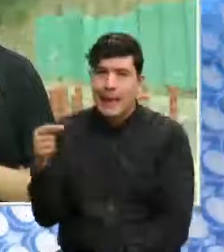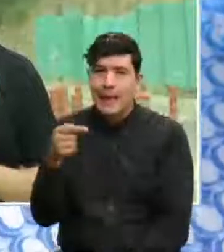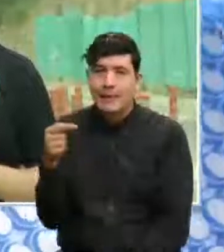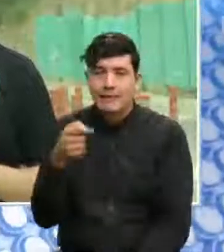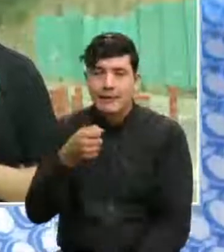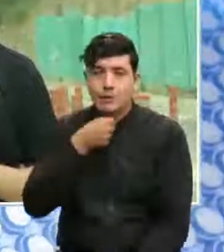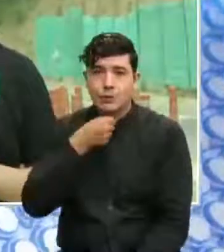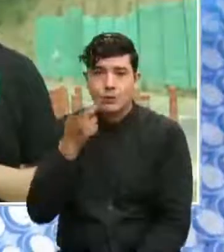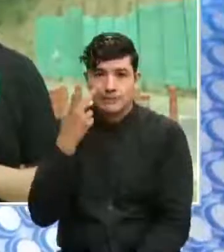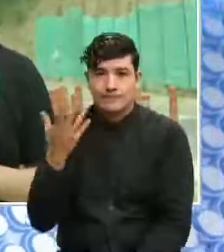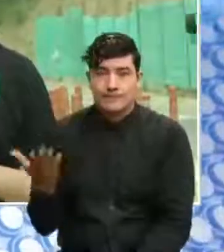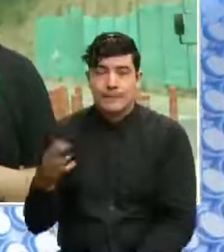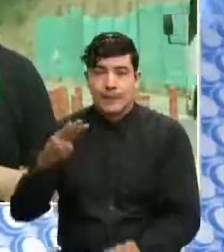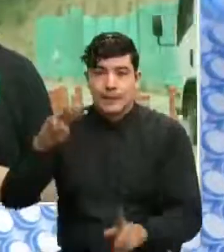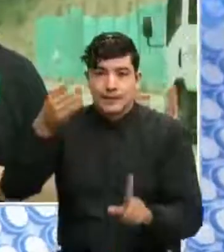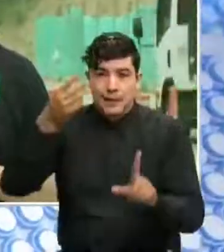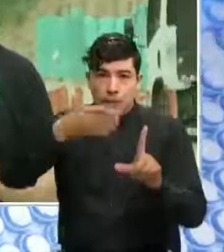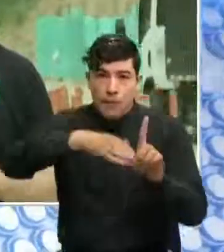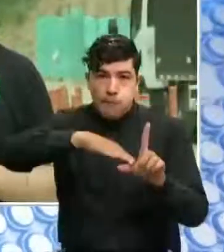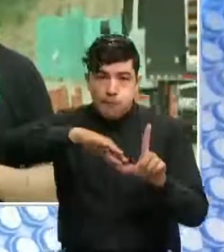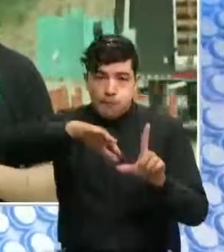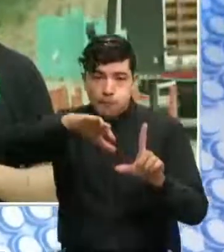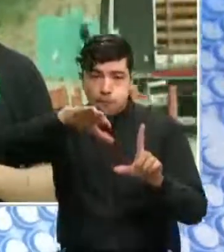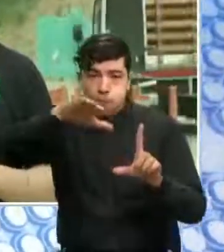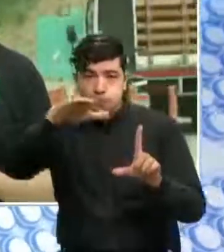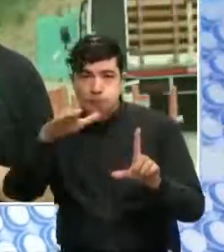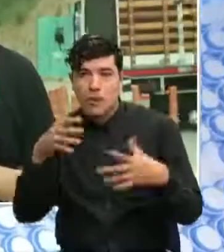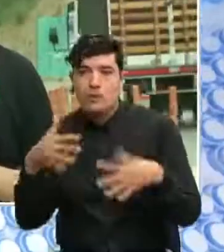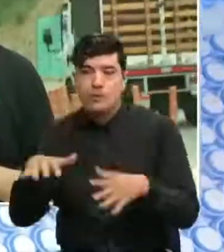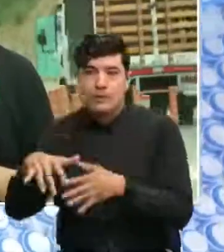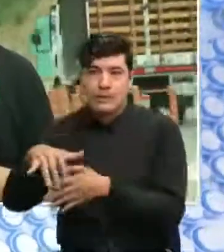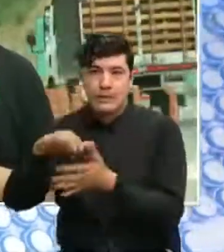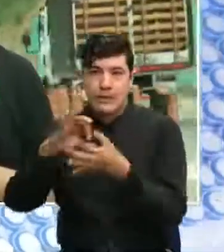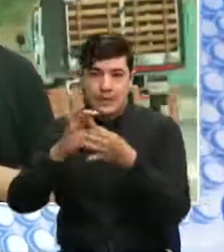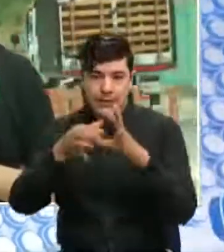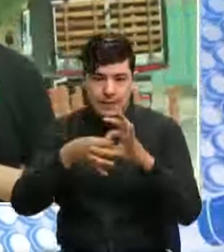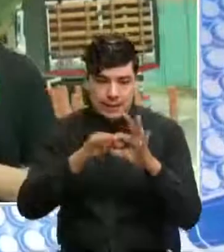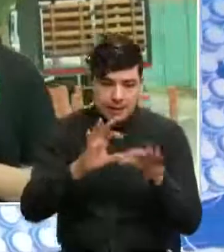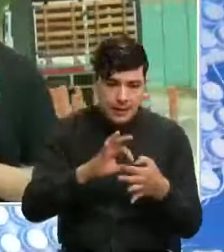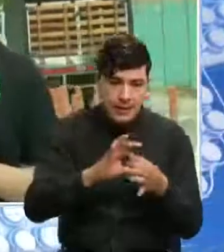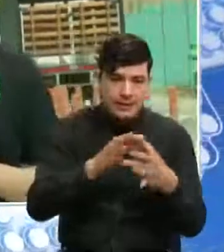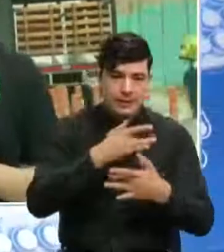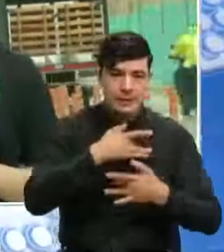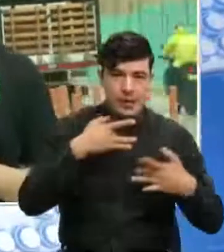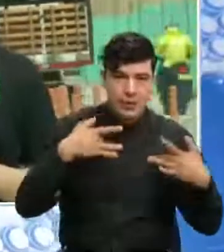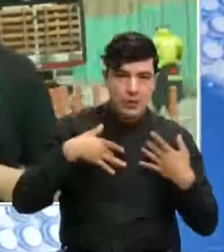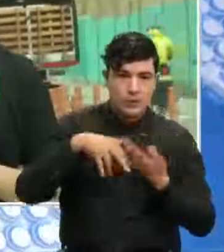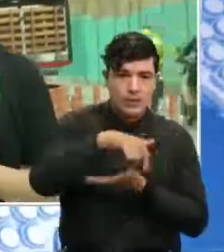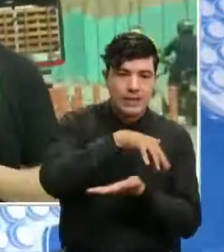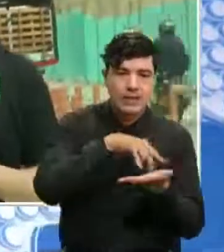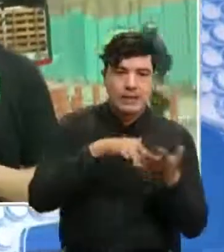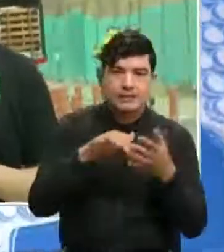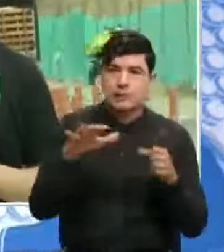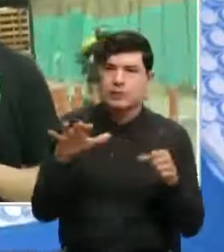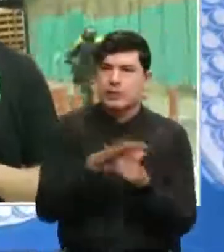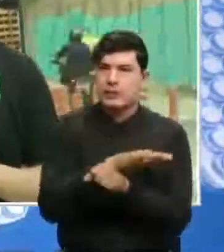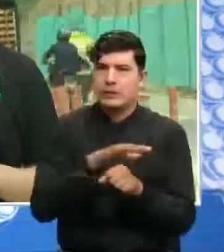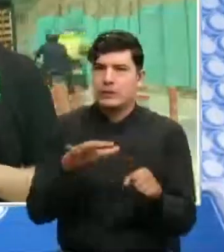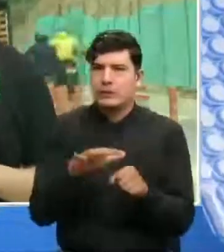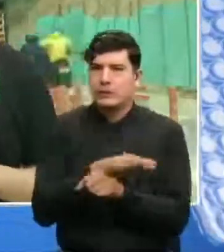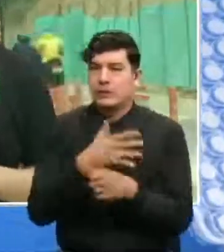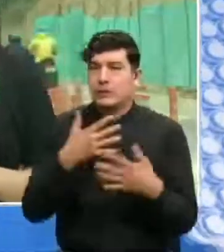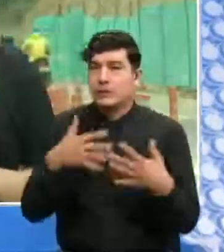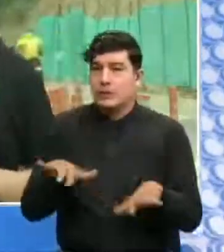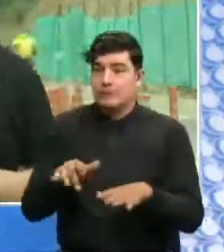El tercer pico de la pandemia por el COVID-19 colapsó la red hospitalaria en Santander y el área metropolitana de Bucaramanga, hasta el punto de que los